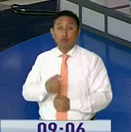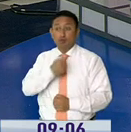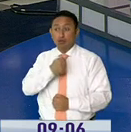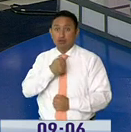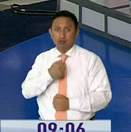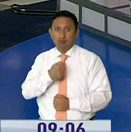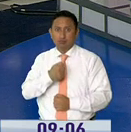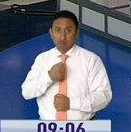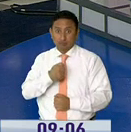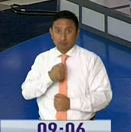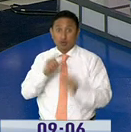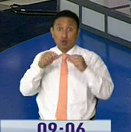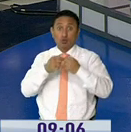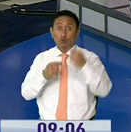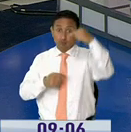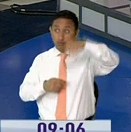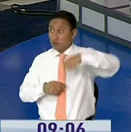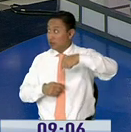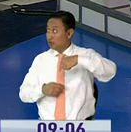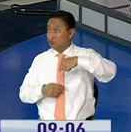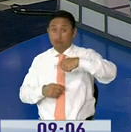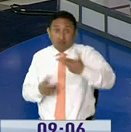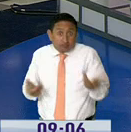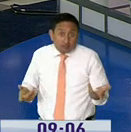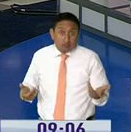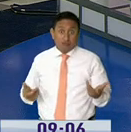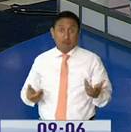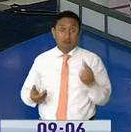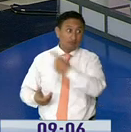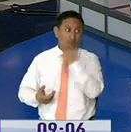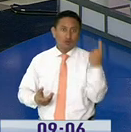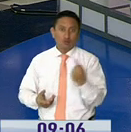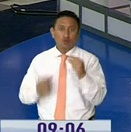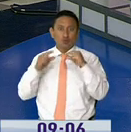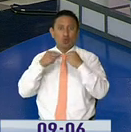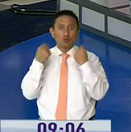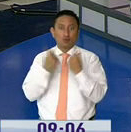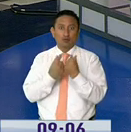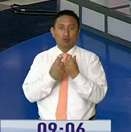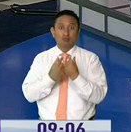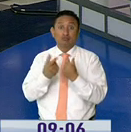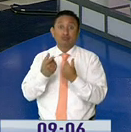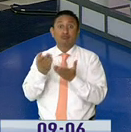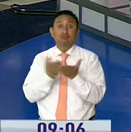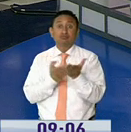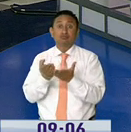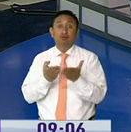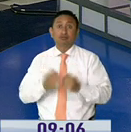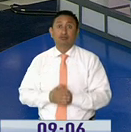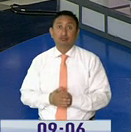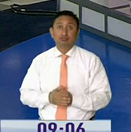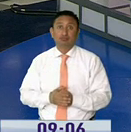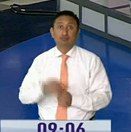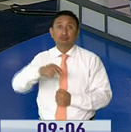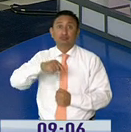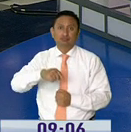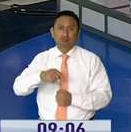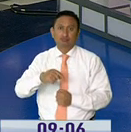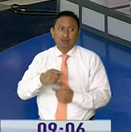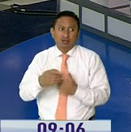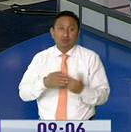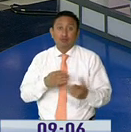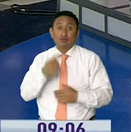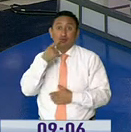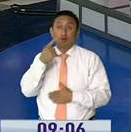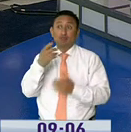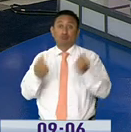Todos. No crean que el grupo que está acá también. O sea, en general, es un grupo de servidores que no está midiendo,